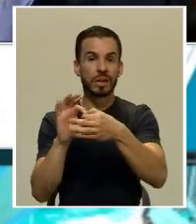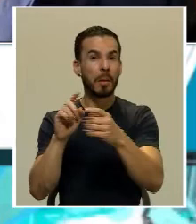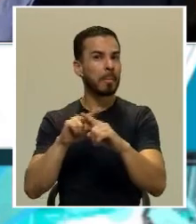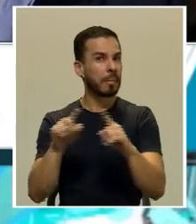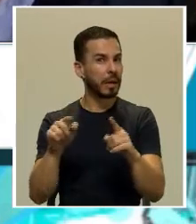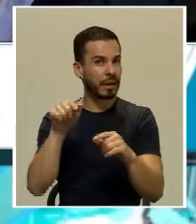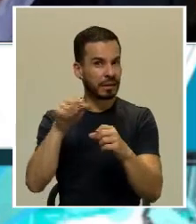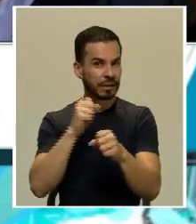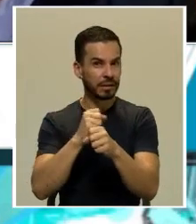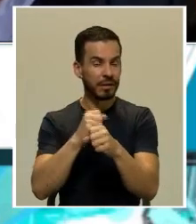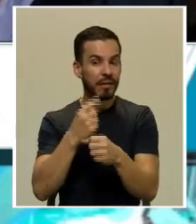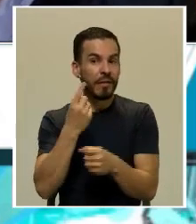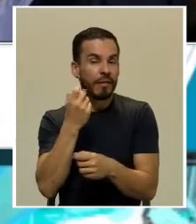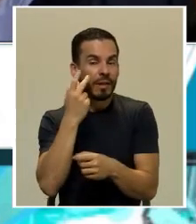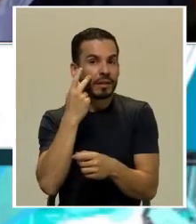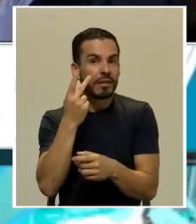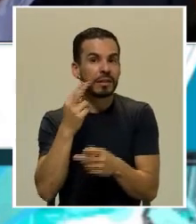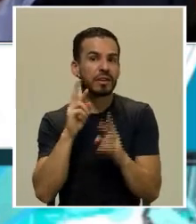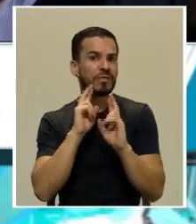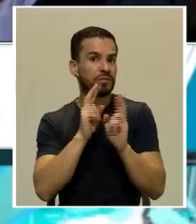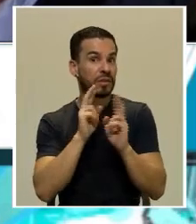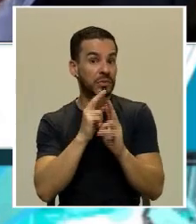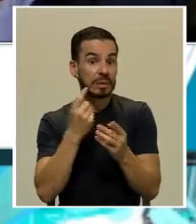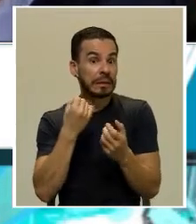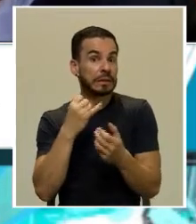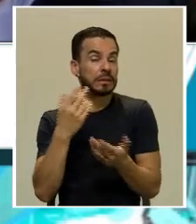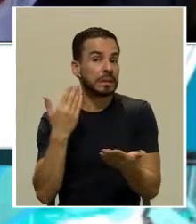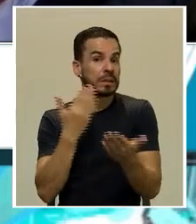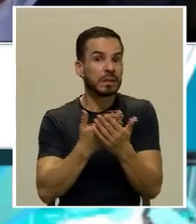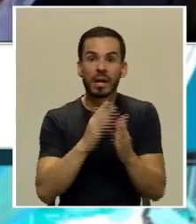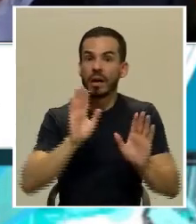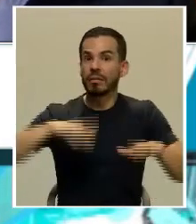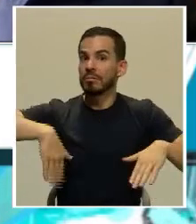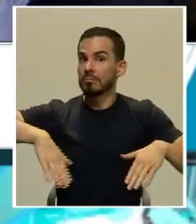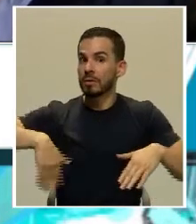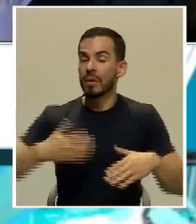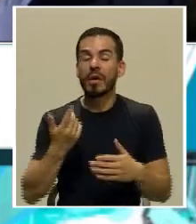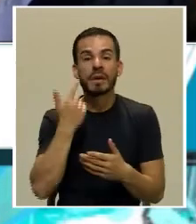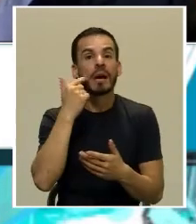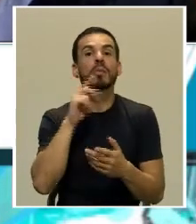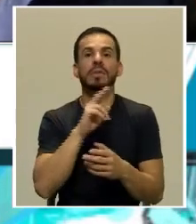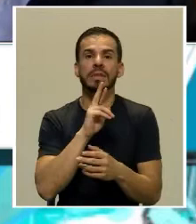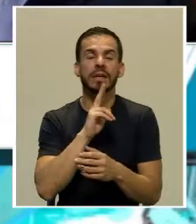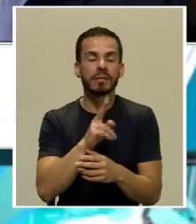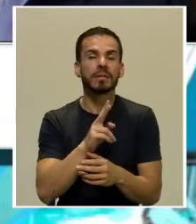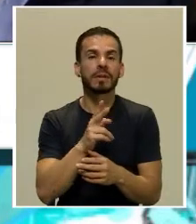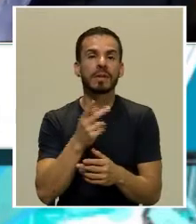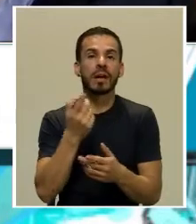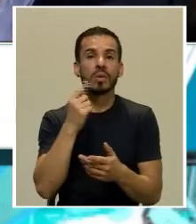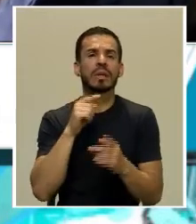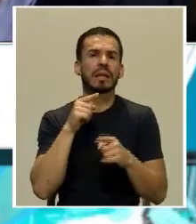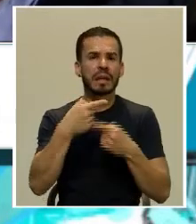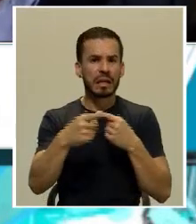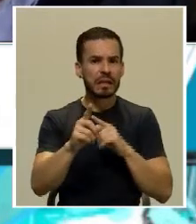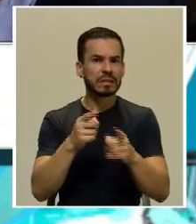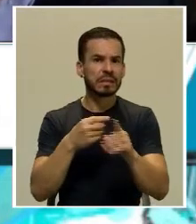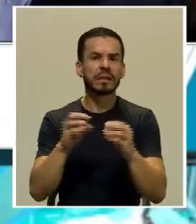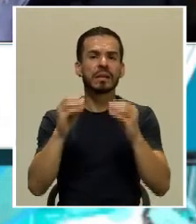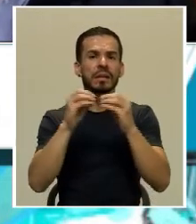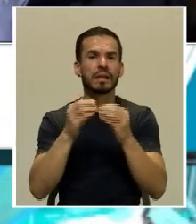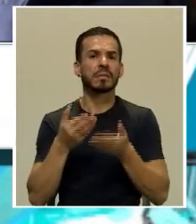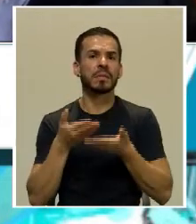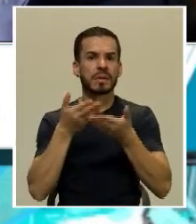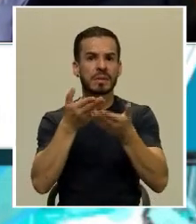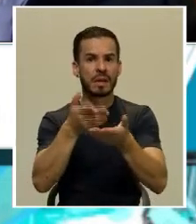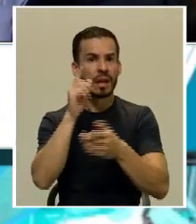Lo que pasa es que ese trabajo está por verse. Los resultados, si es que van a llegar, no han llegado. porque es cierto, una de las críticas que más se le